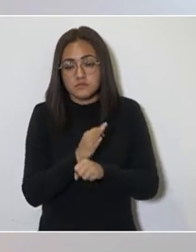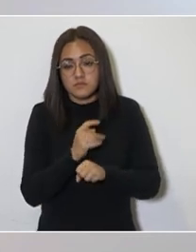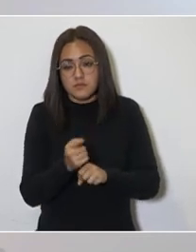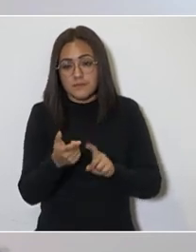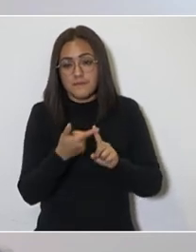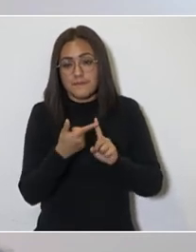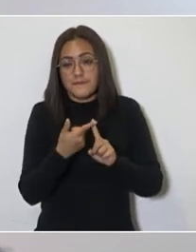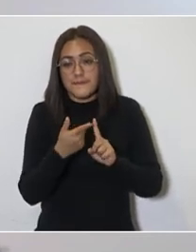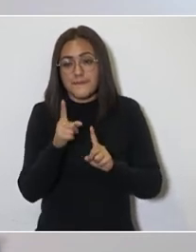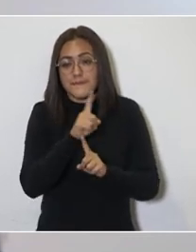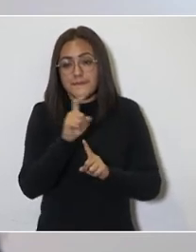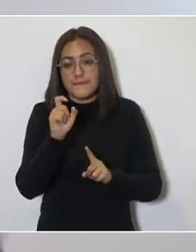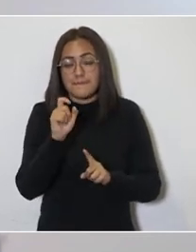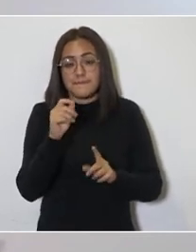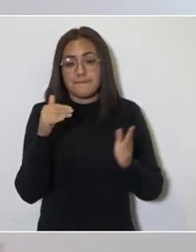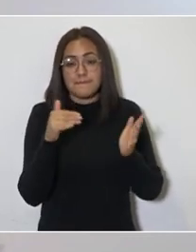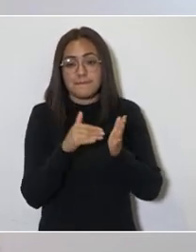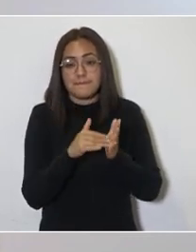ejercicio